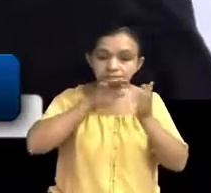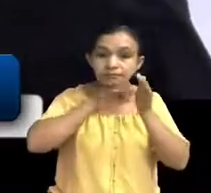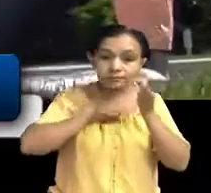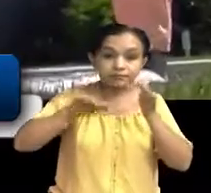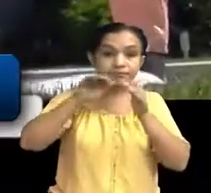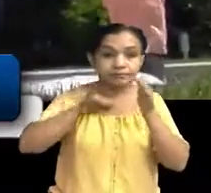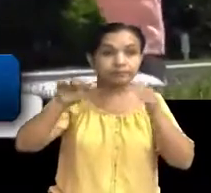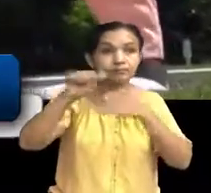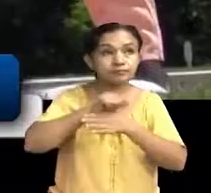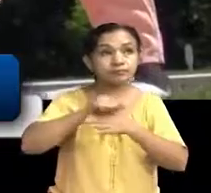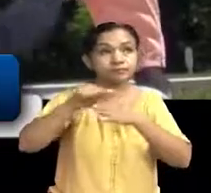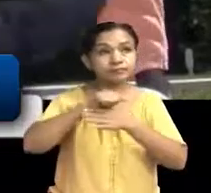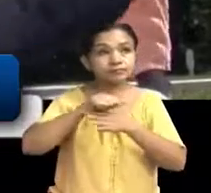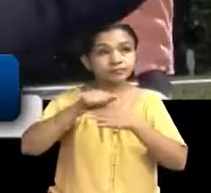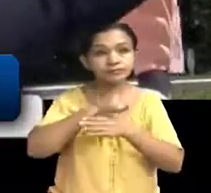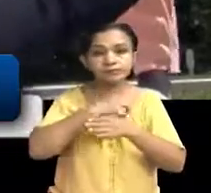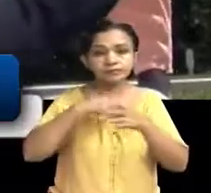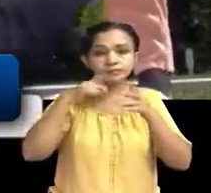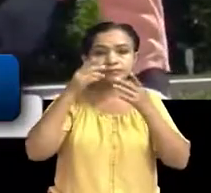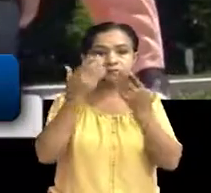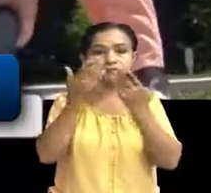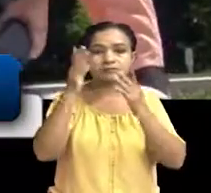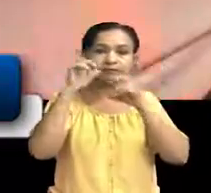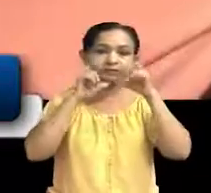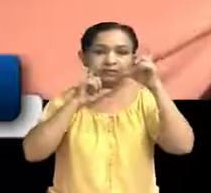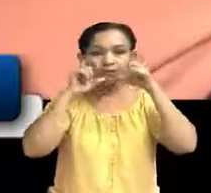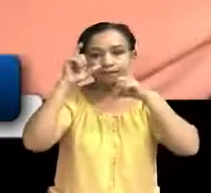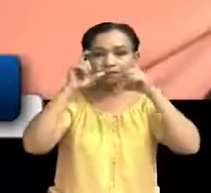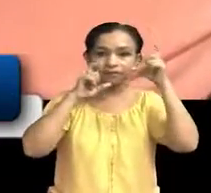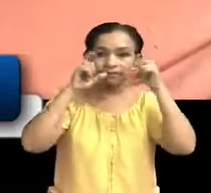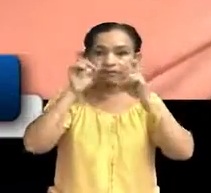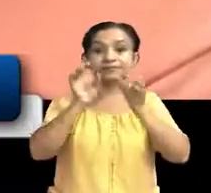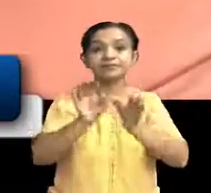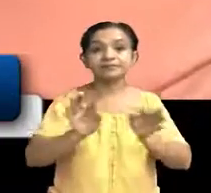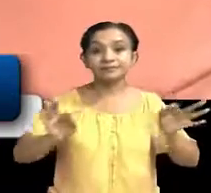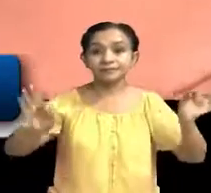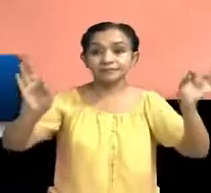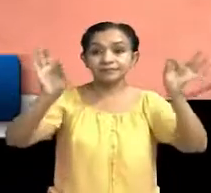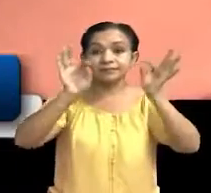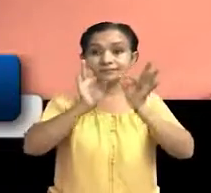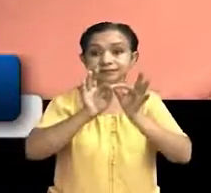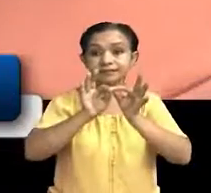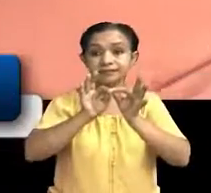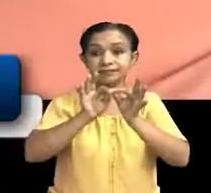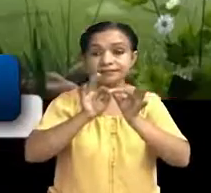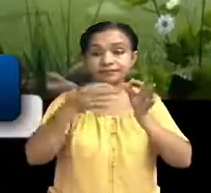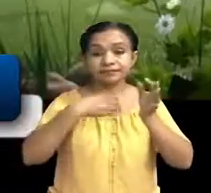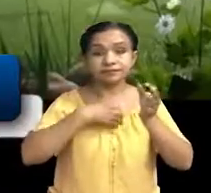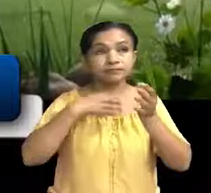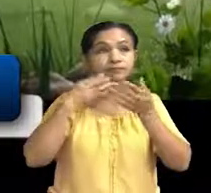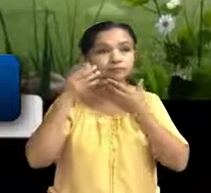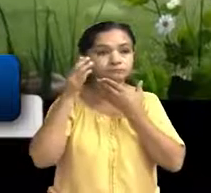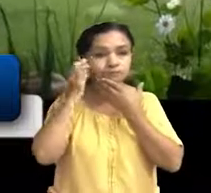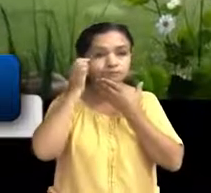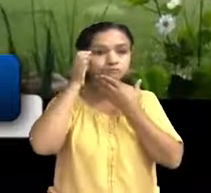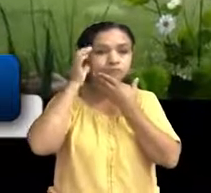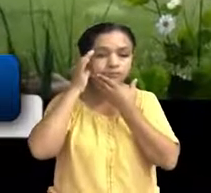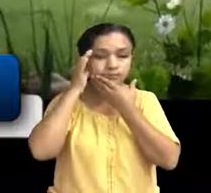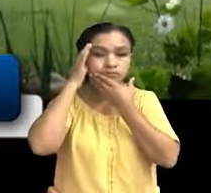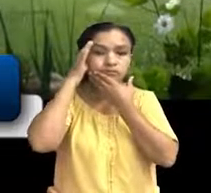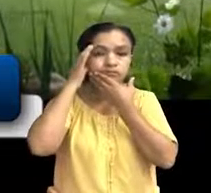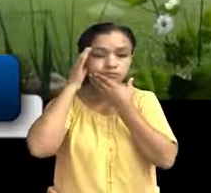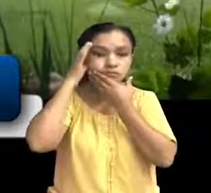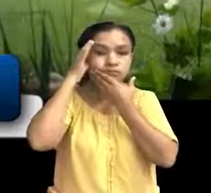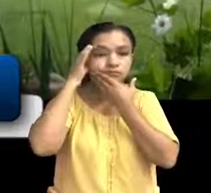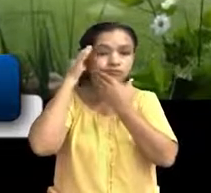empezar a hacer muecas frente a un espejo y muy importante el automasaje. Automasaje.